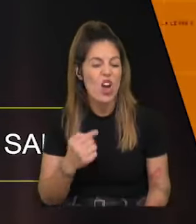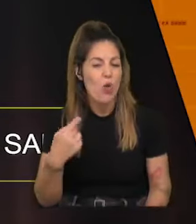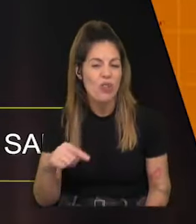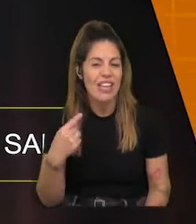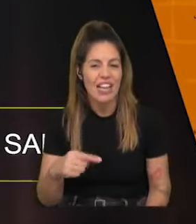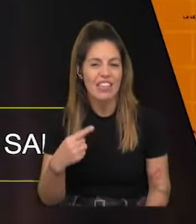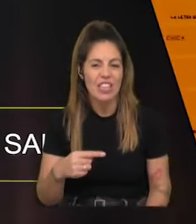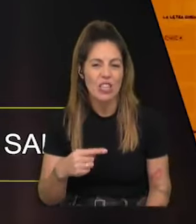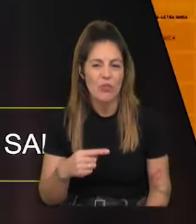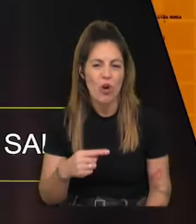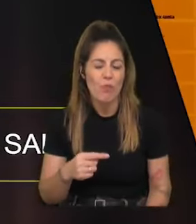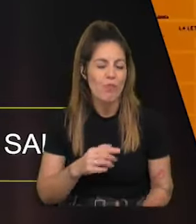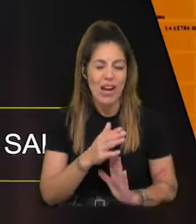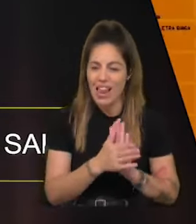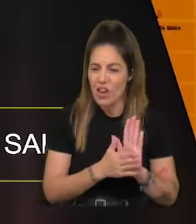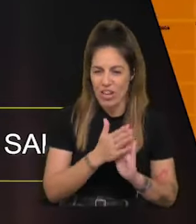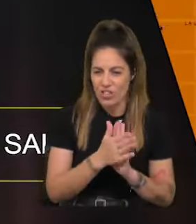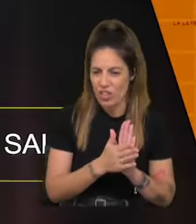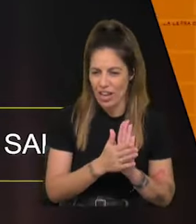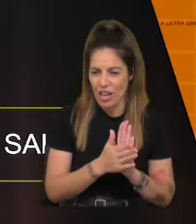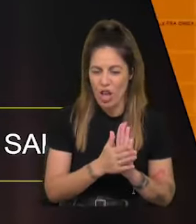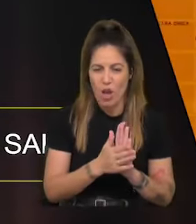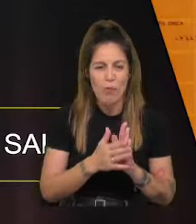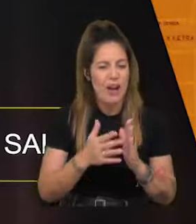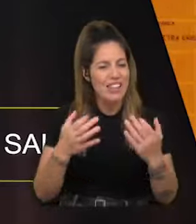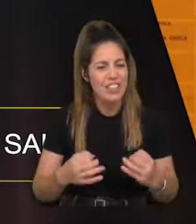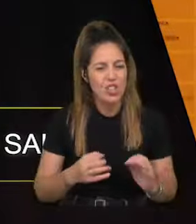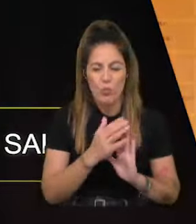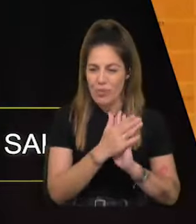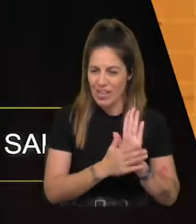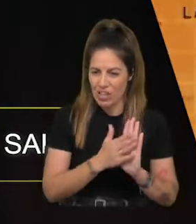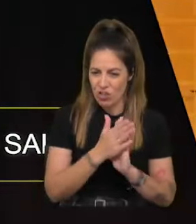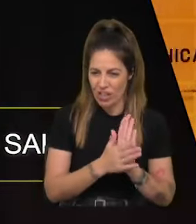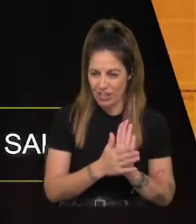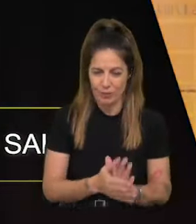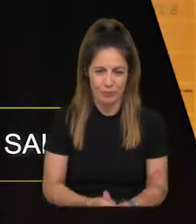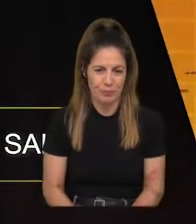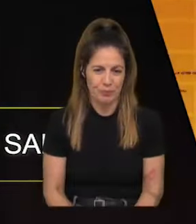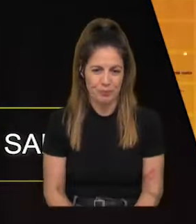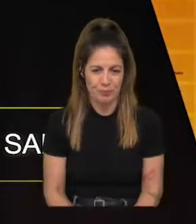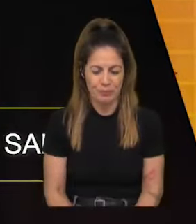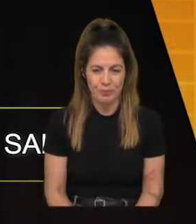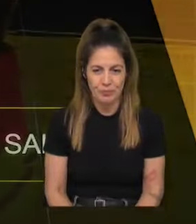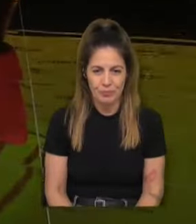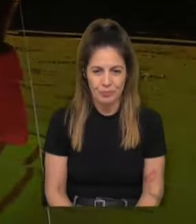para el amparo Nacional para la certidumbre nacional